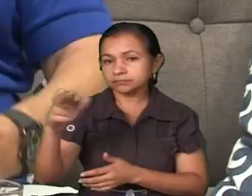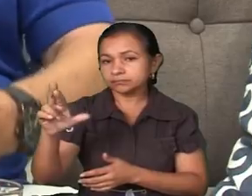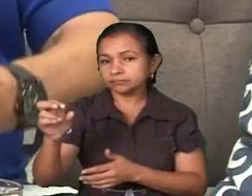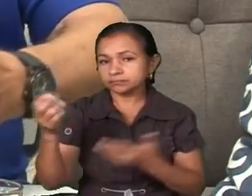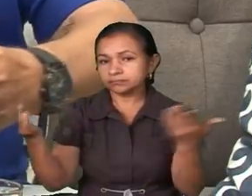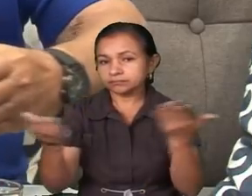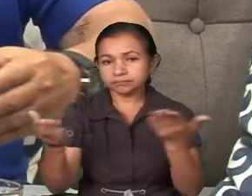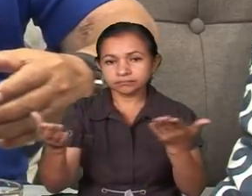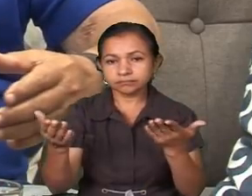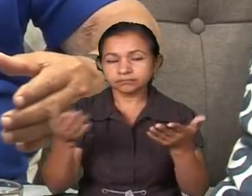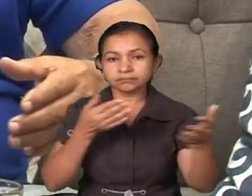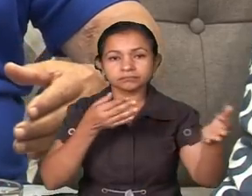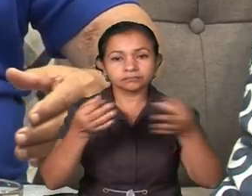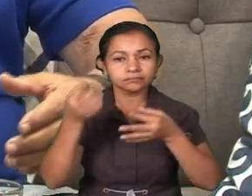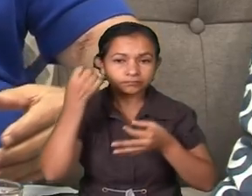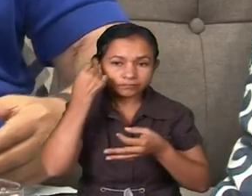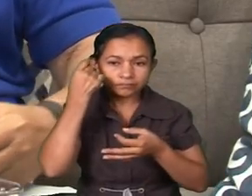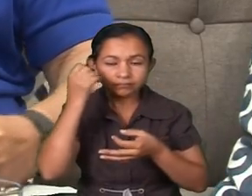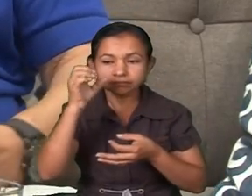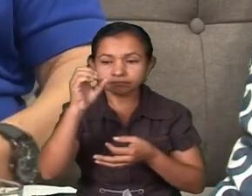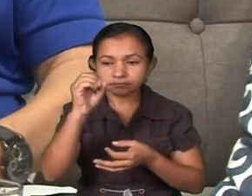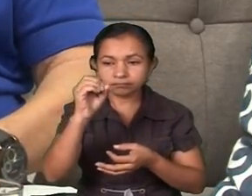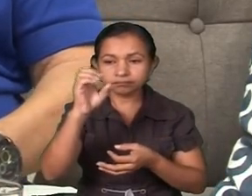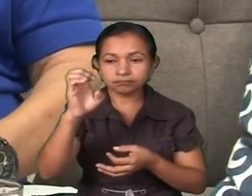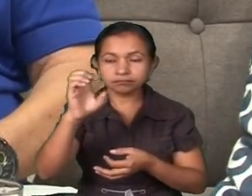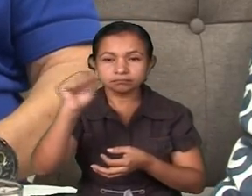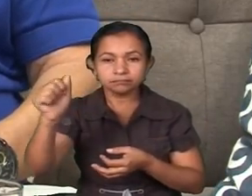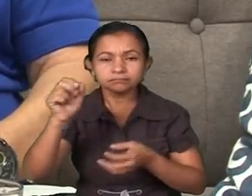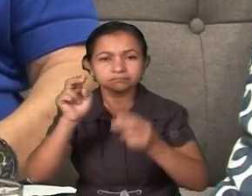Y se estaba entendiendo con la OEA.